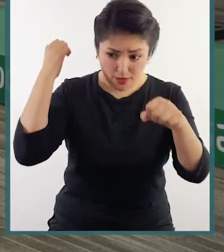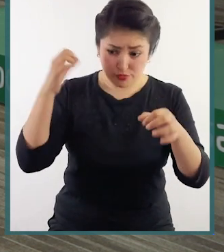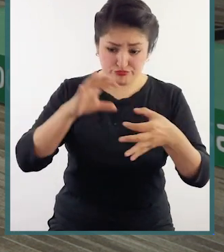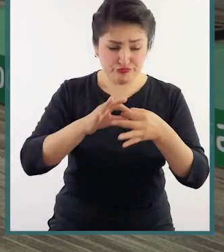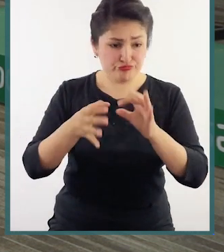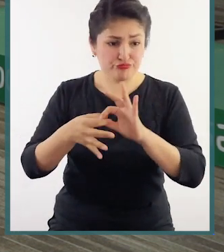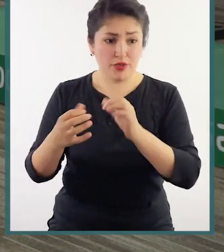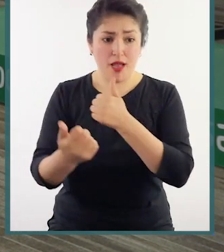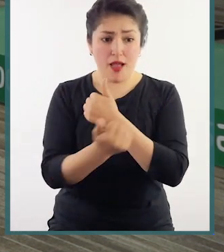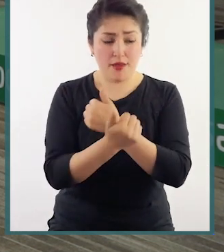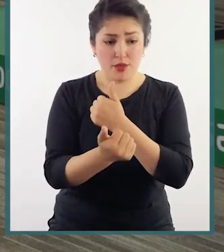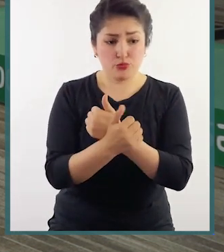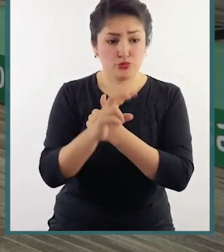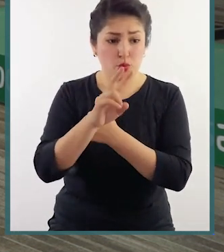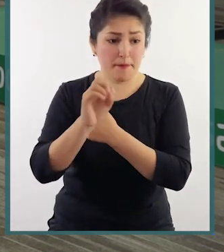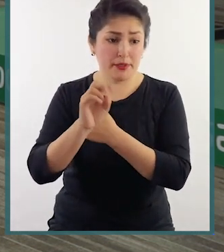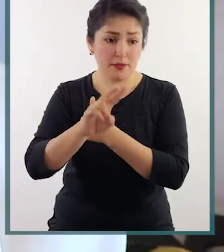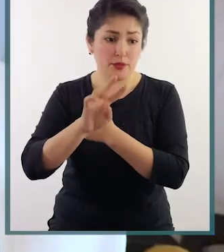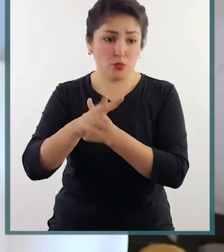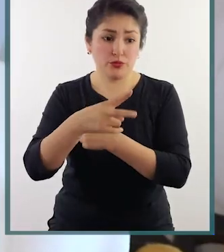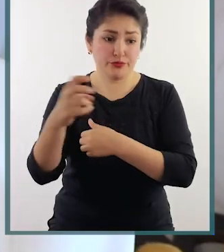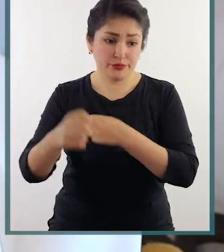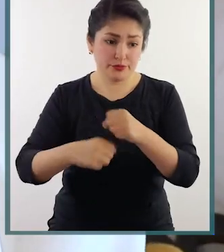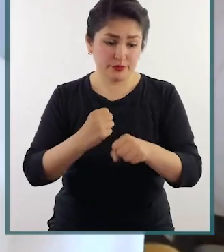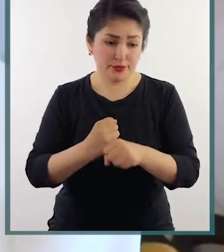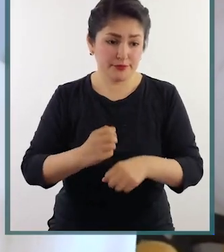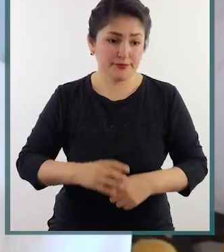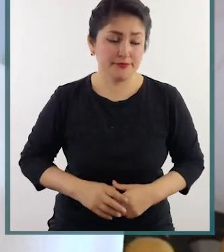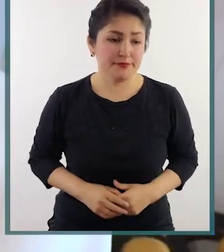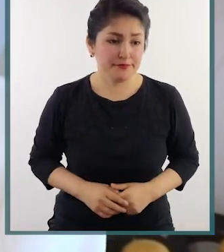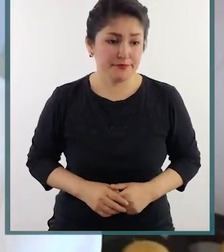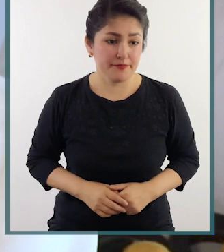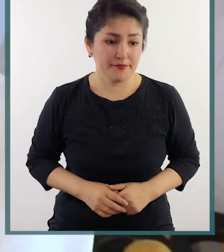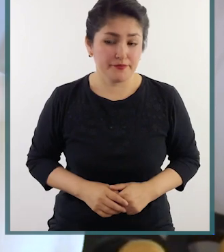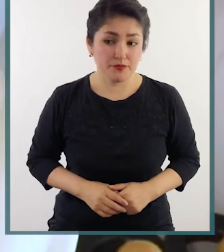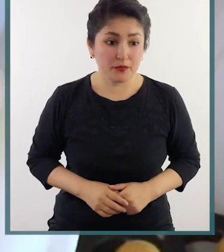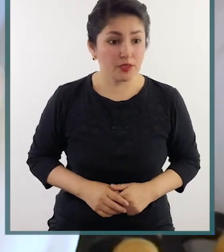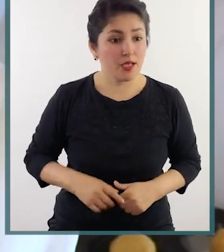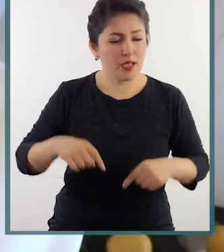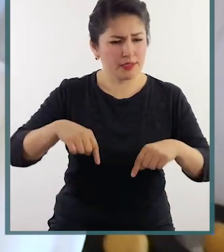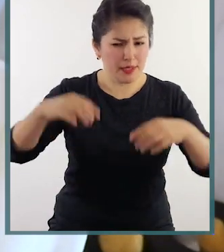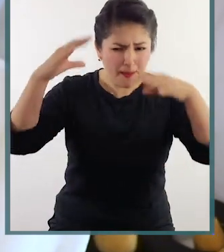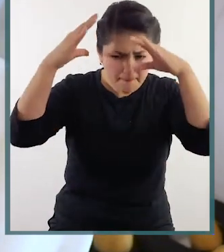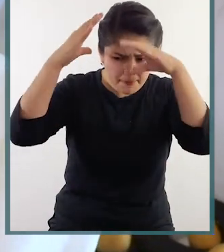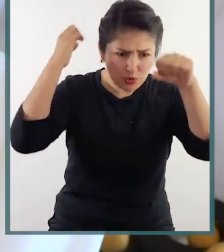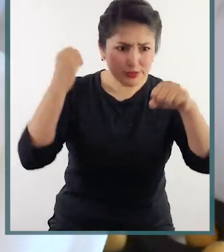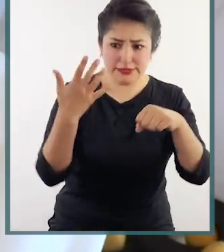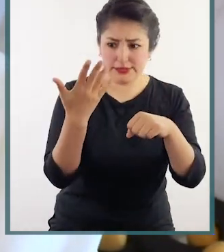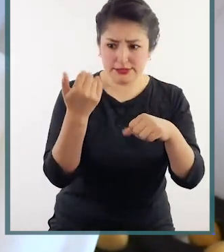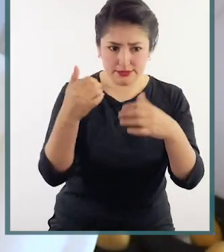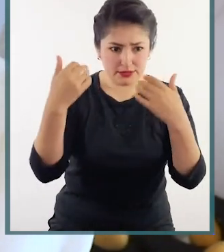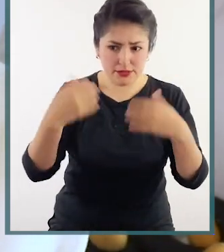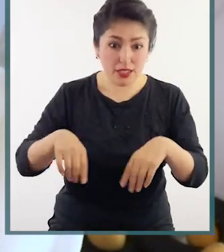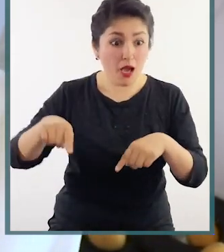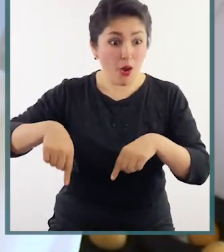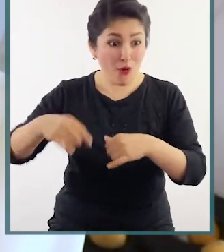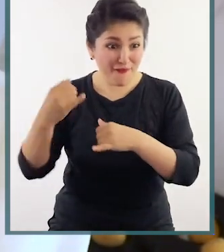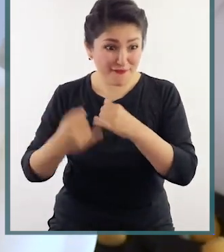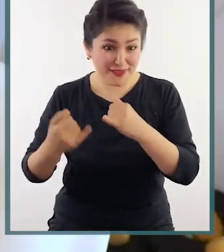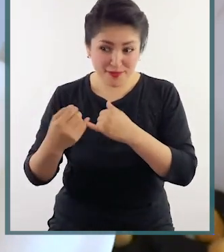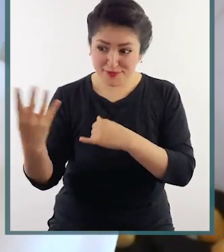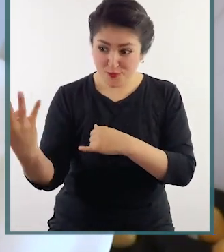del Bicentenario Ayacucho 2024. Tenemos el gusto de tener hasta ahora 15 embajadores y los últimos 4